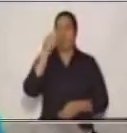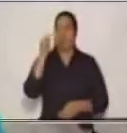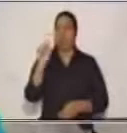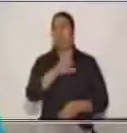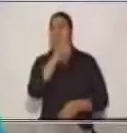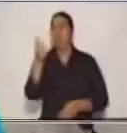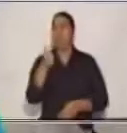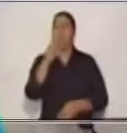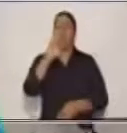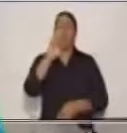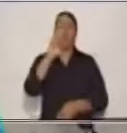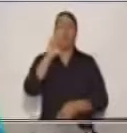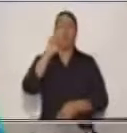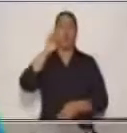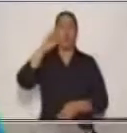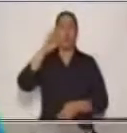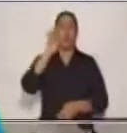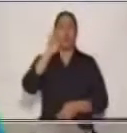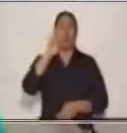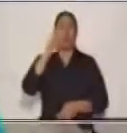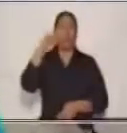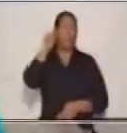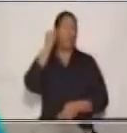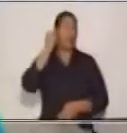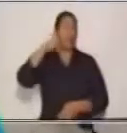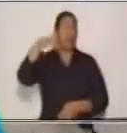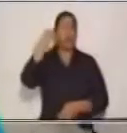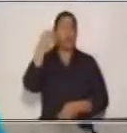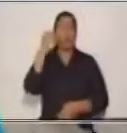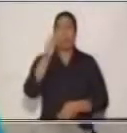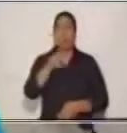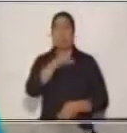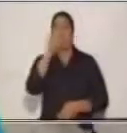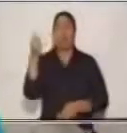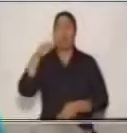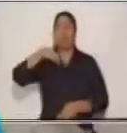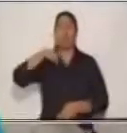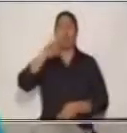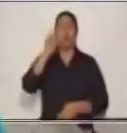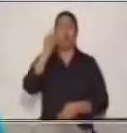pragmática. Pero antes de analizar cuál es la estructura,